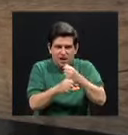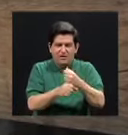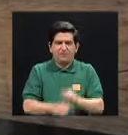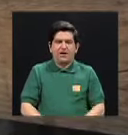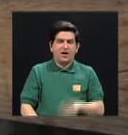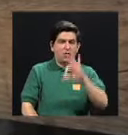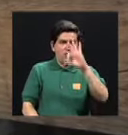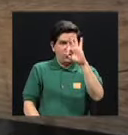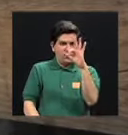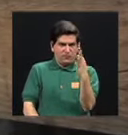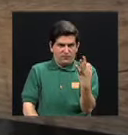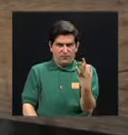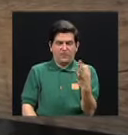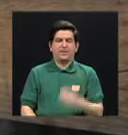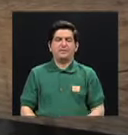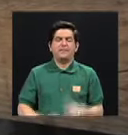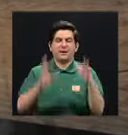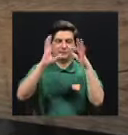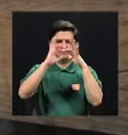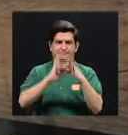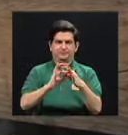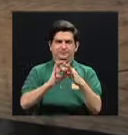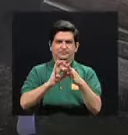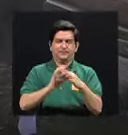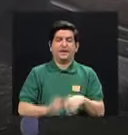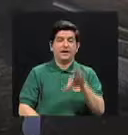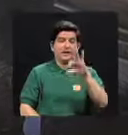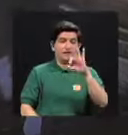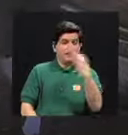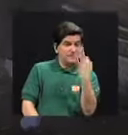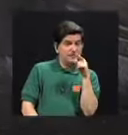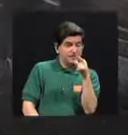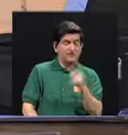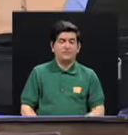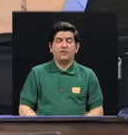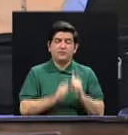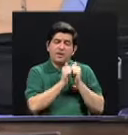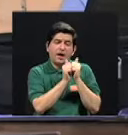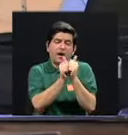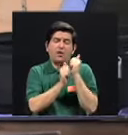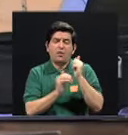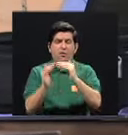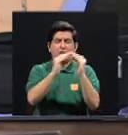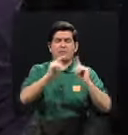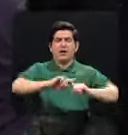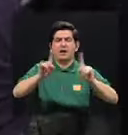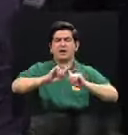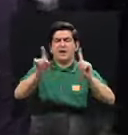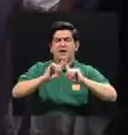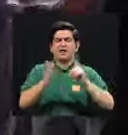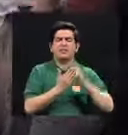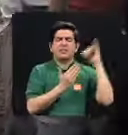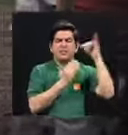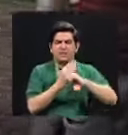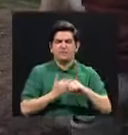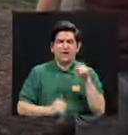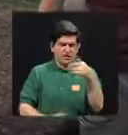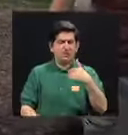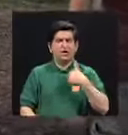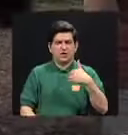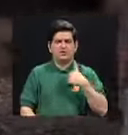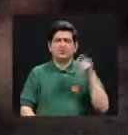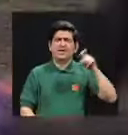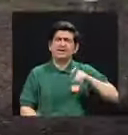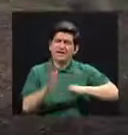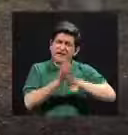trabajando de manera coordinada para dar acompañamiento a la comunidad en diferentes proyectos que la